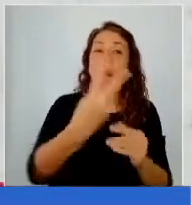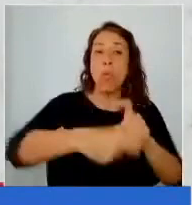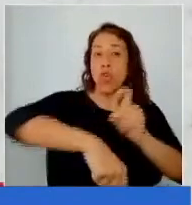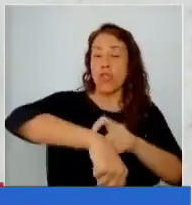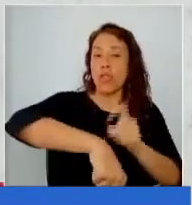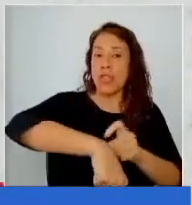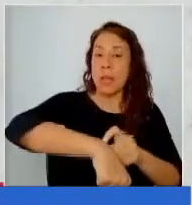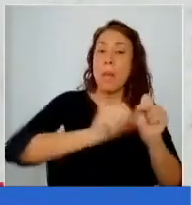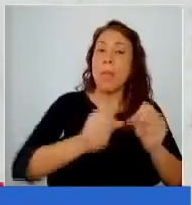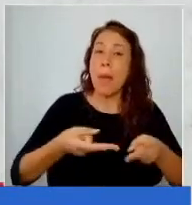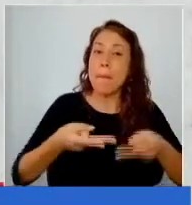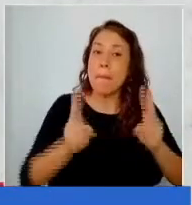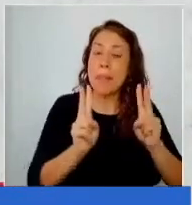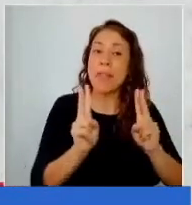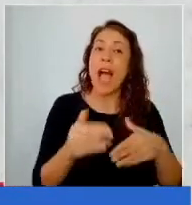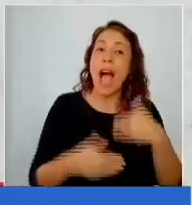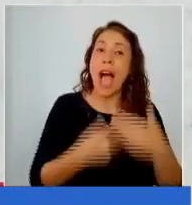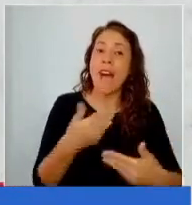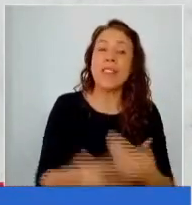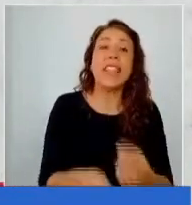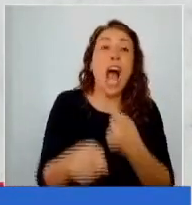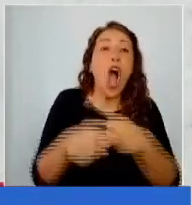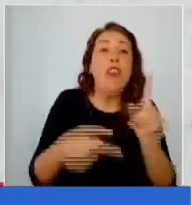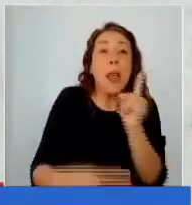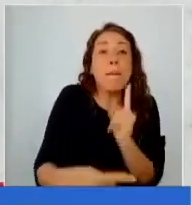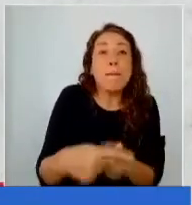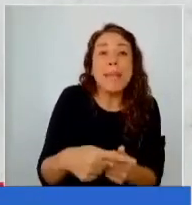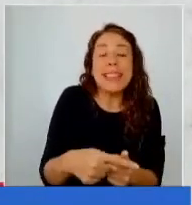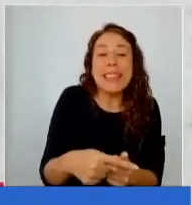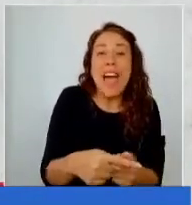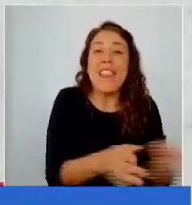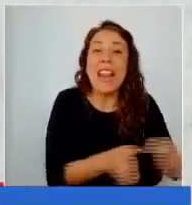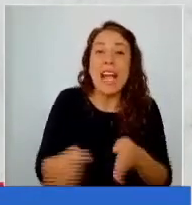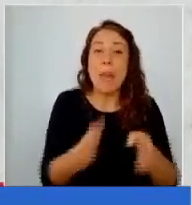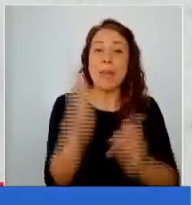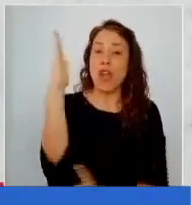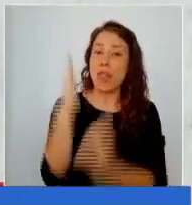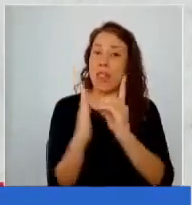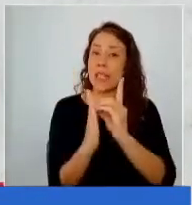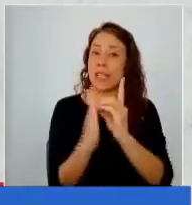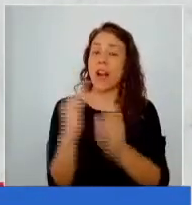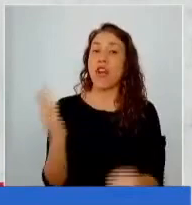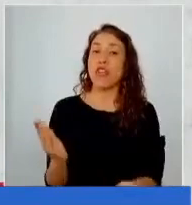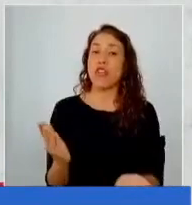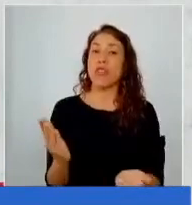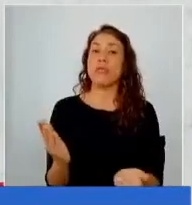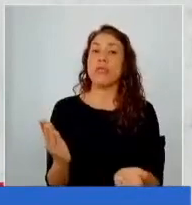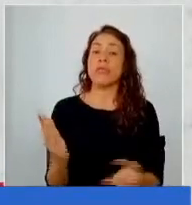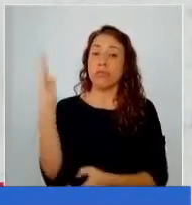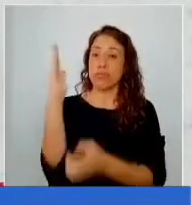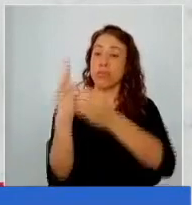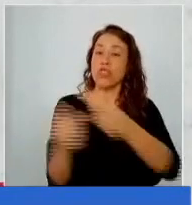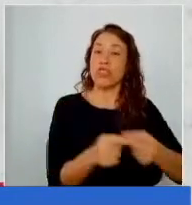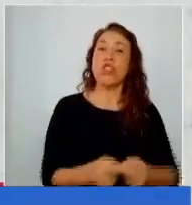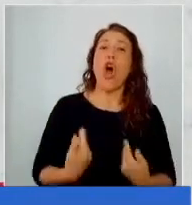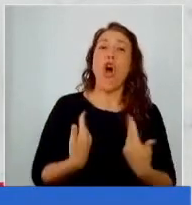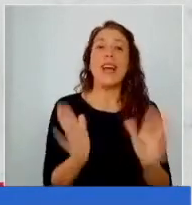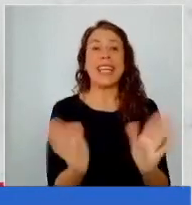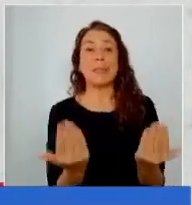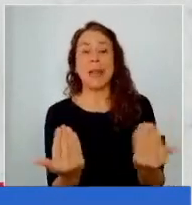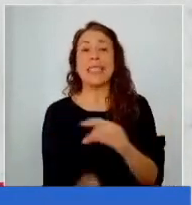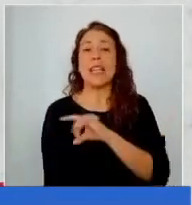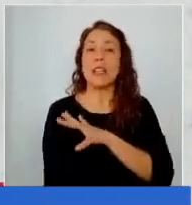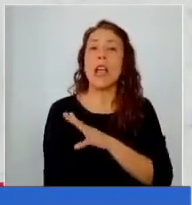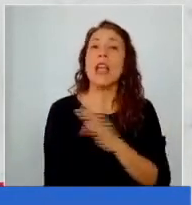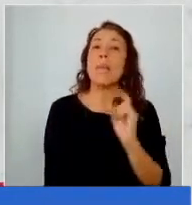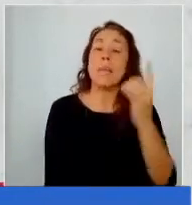permita la otra mitad de la senda del desarrollo y del Progreso social que le ofrezca Esperanza a los chilenos de dondeprime la cultura